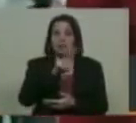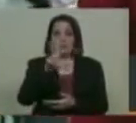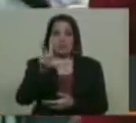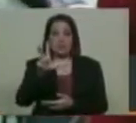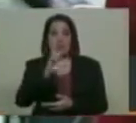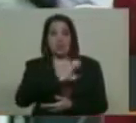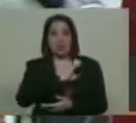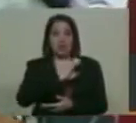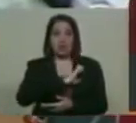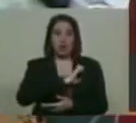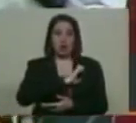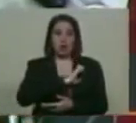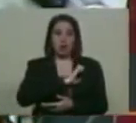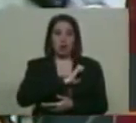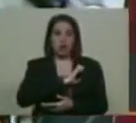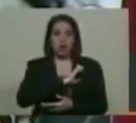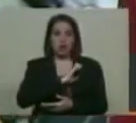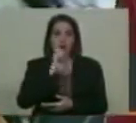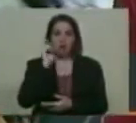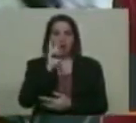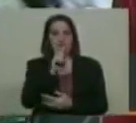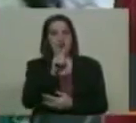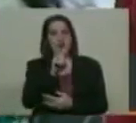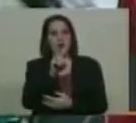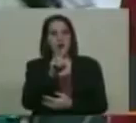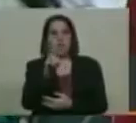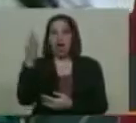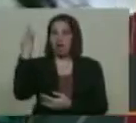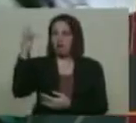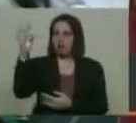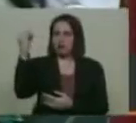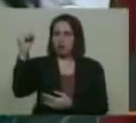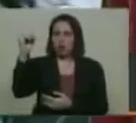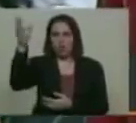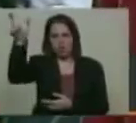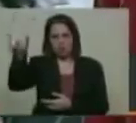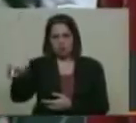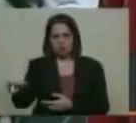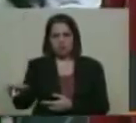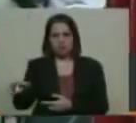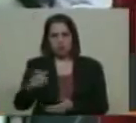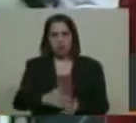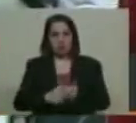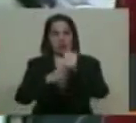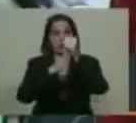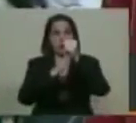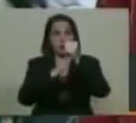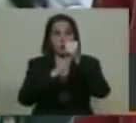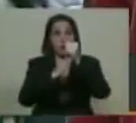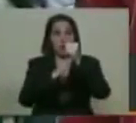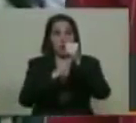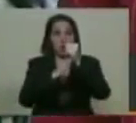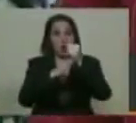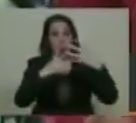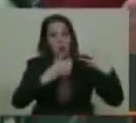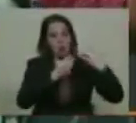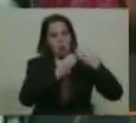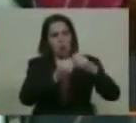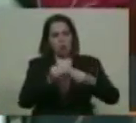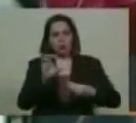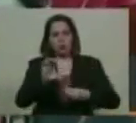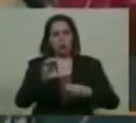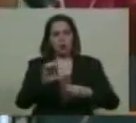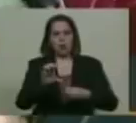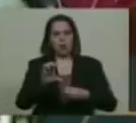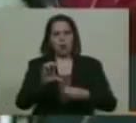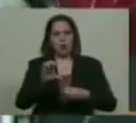de enero, y vi a Fabricio dirigir la Junta